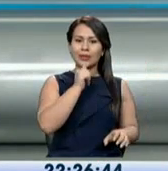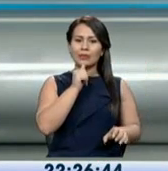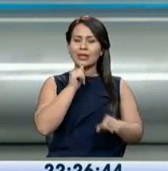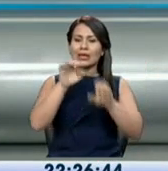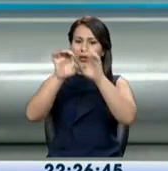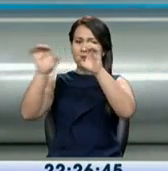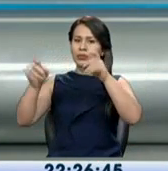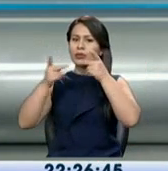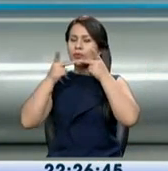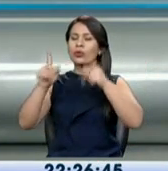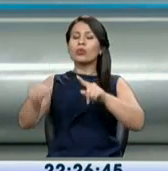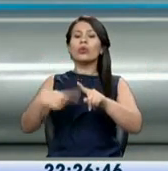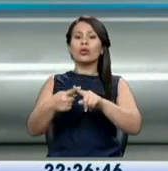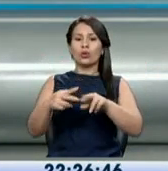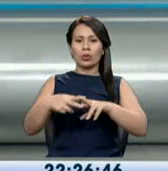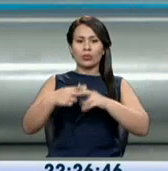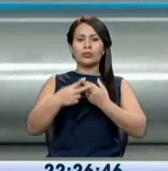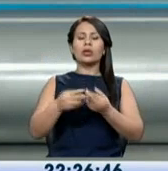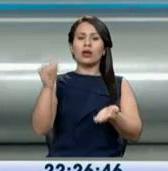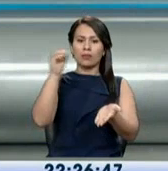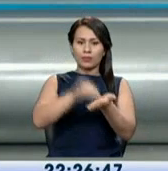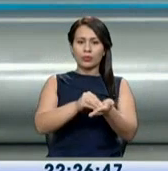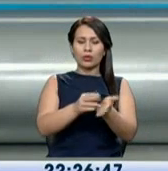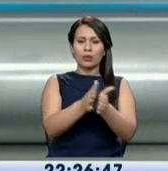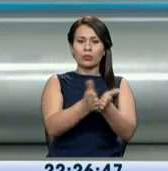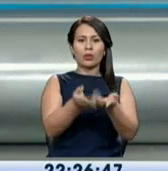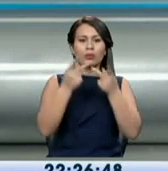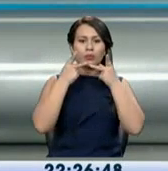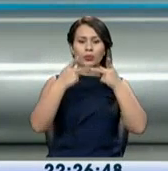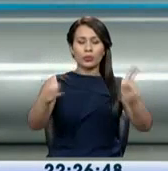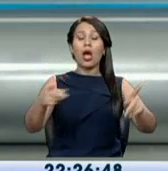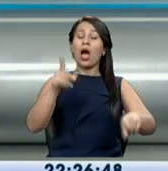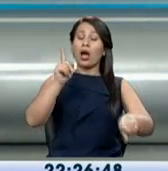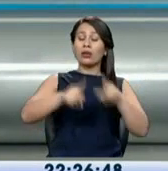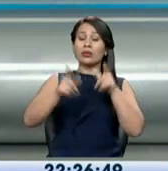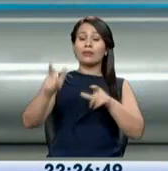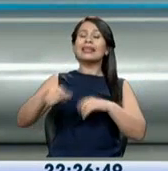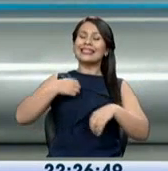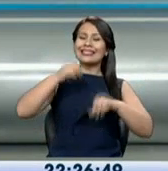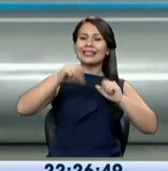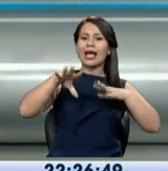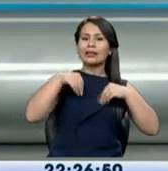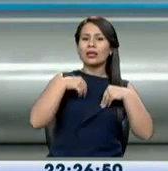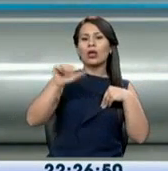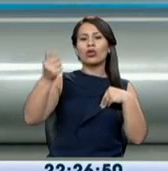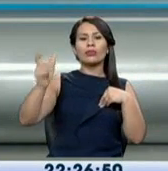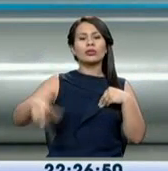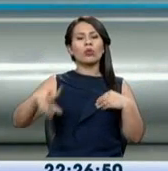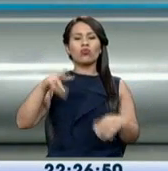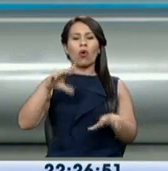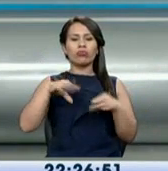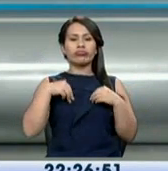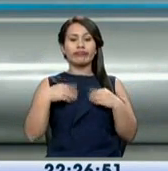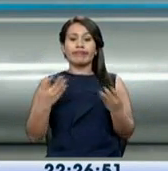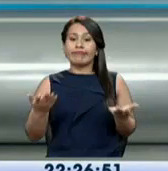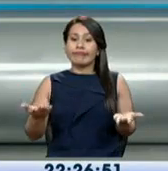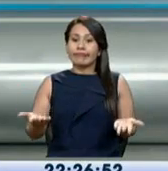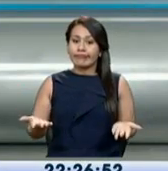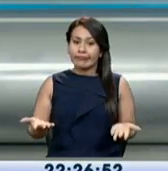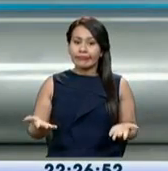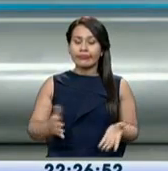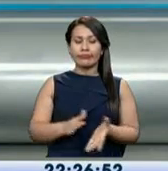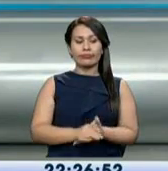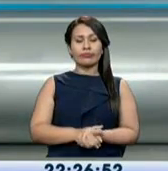entrará en vigencia una vez que sea publicada en el registro oficial. Hubo reacciones a favor y en contra de esta resolución.